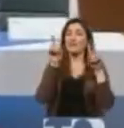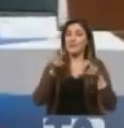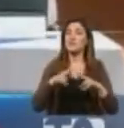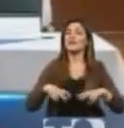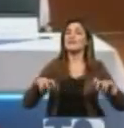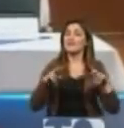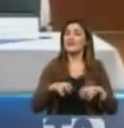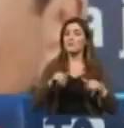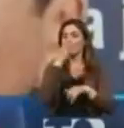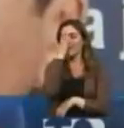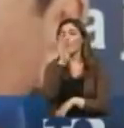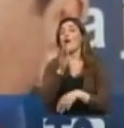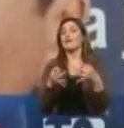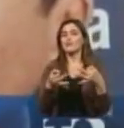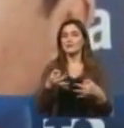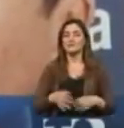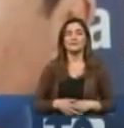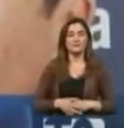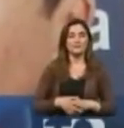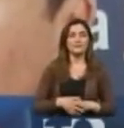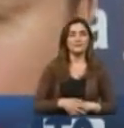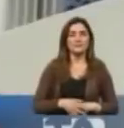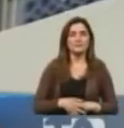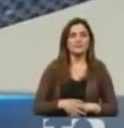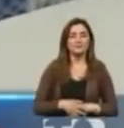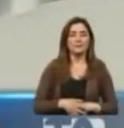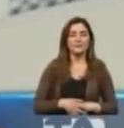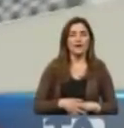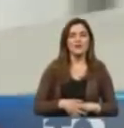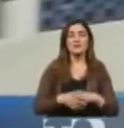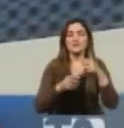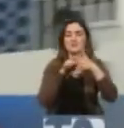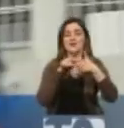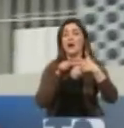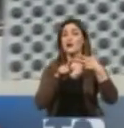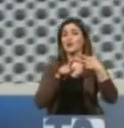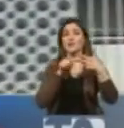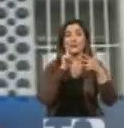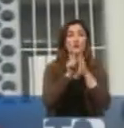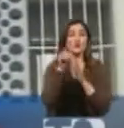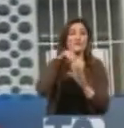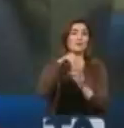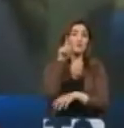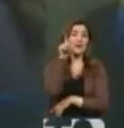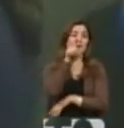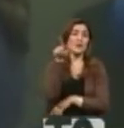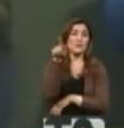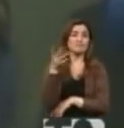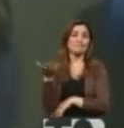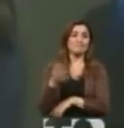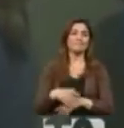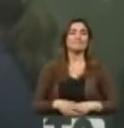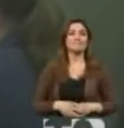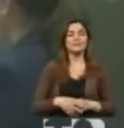por el que aún debe responder ante la justicia, además de la existencia de otras tres indagaciones previas en la fiscalía, la misma, que ya no